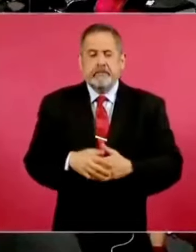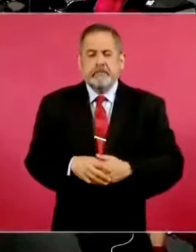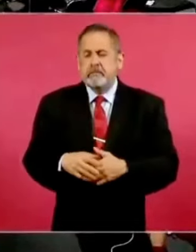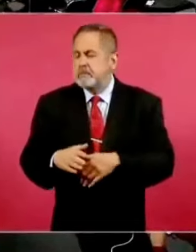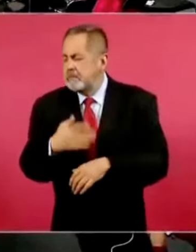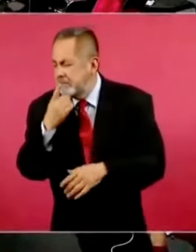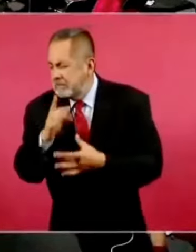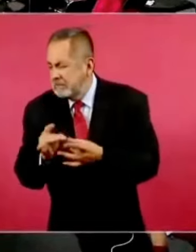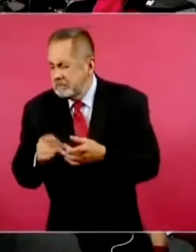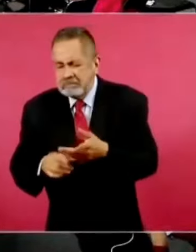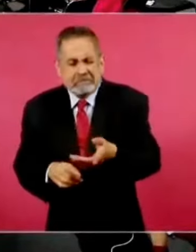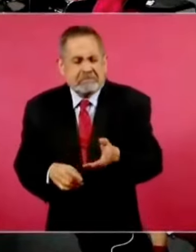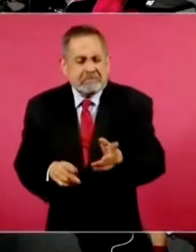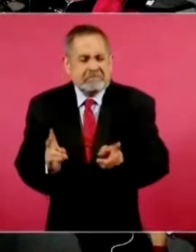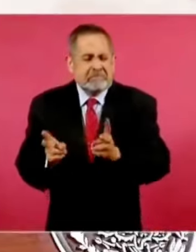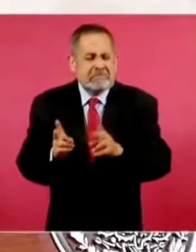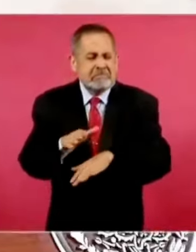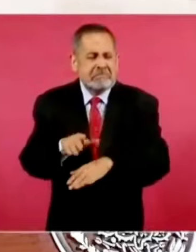esto